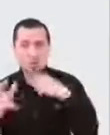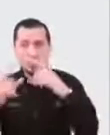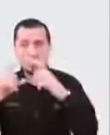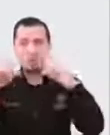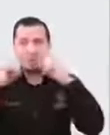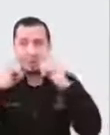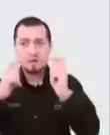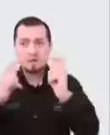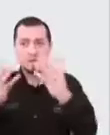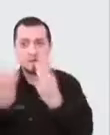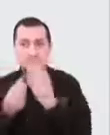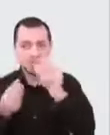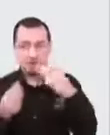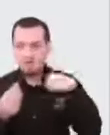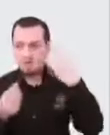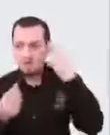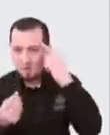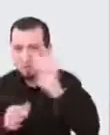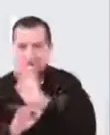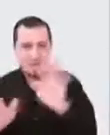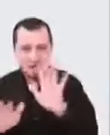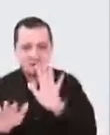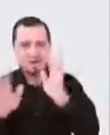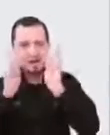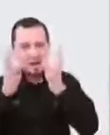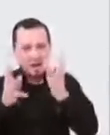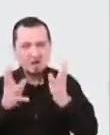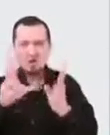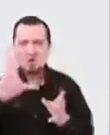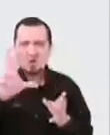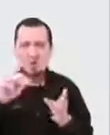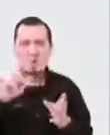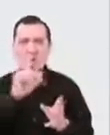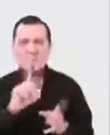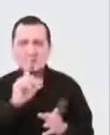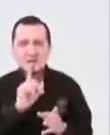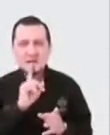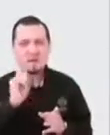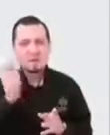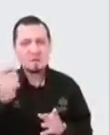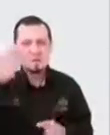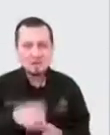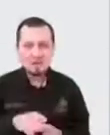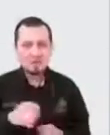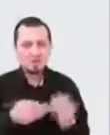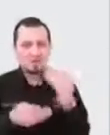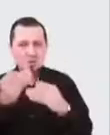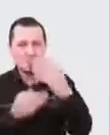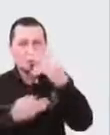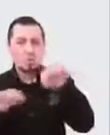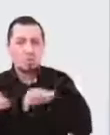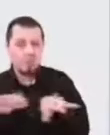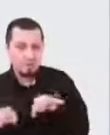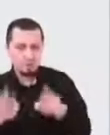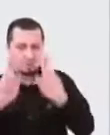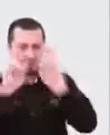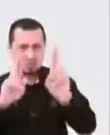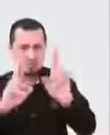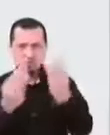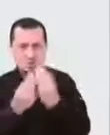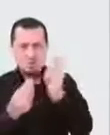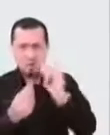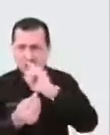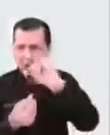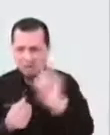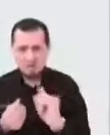cubrebocas de nuevo solo paciente que no es enojado ni regañando simplemente no digan mentiras o sea que te mandan está bien todo tu trabajo de respeto no quiero